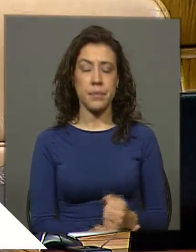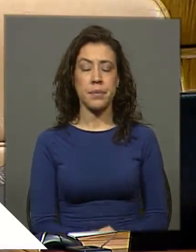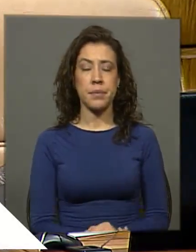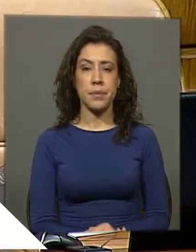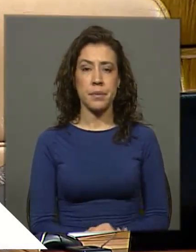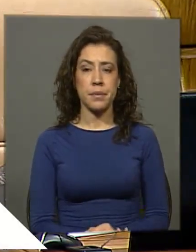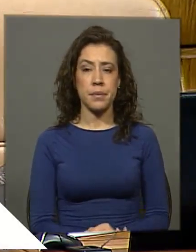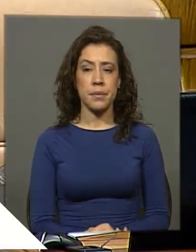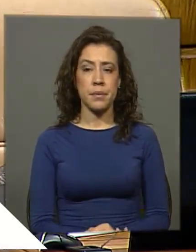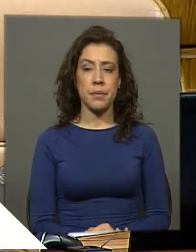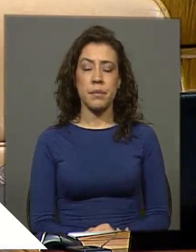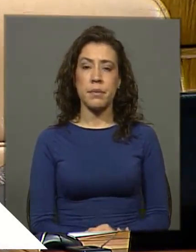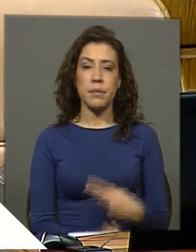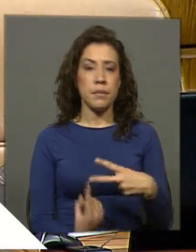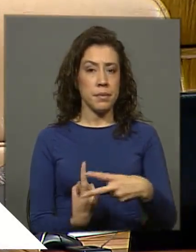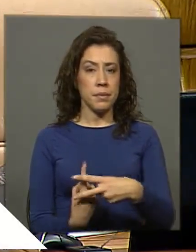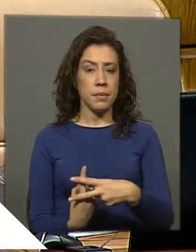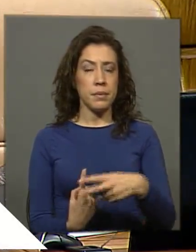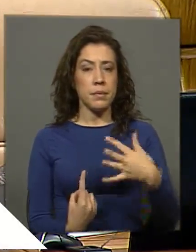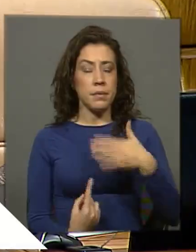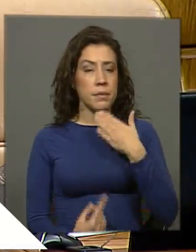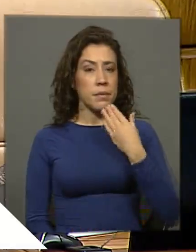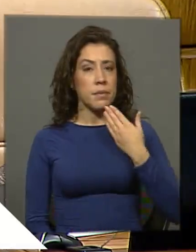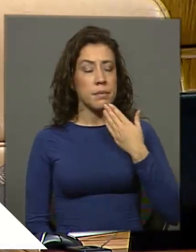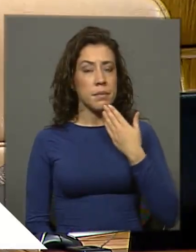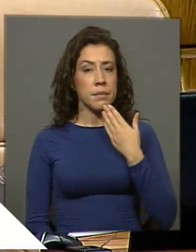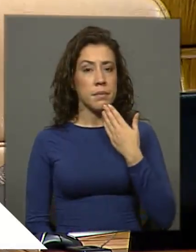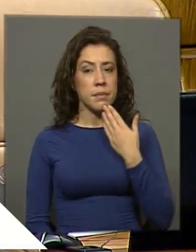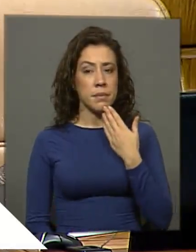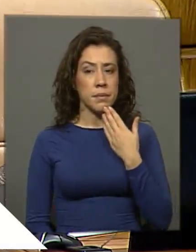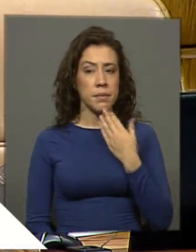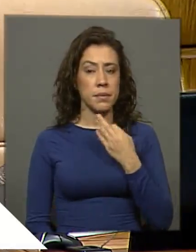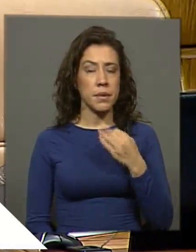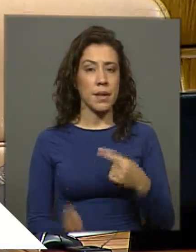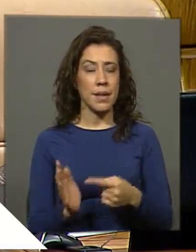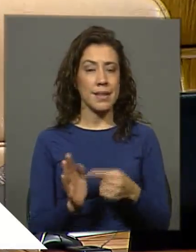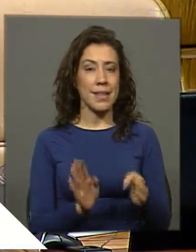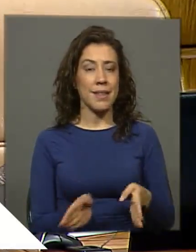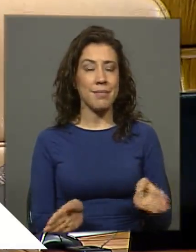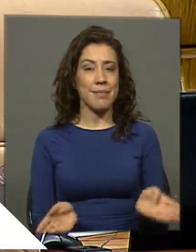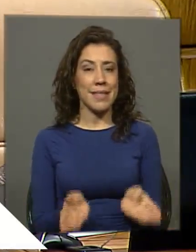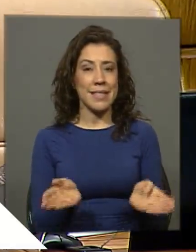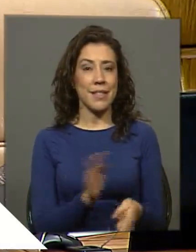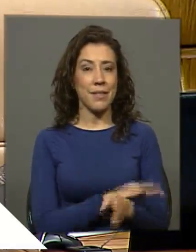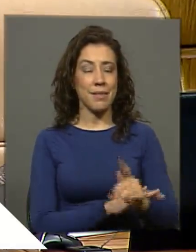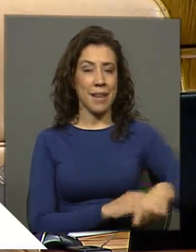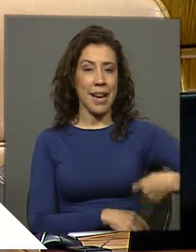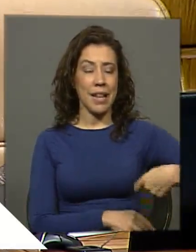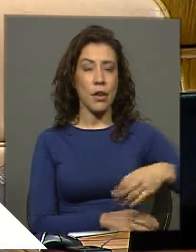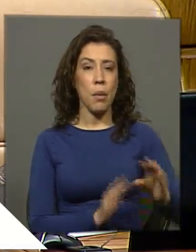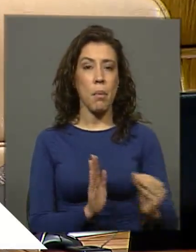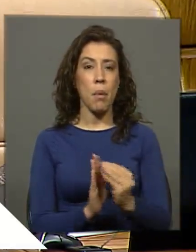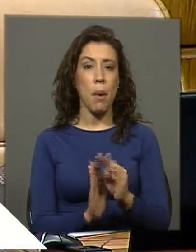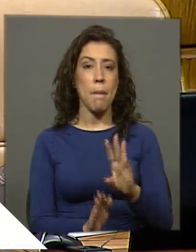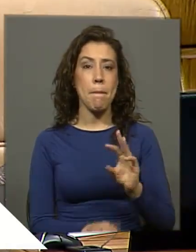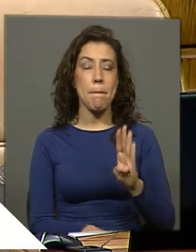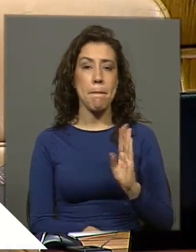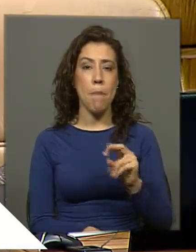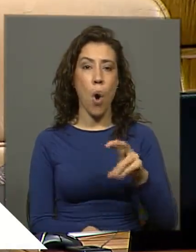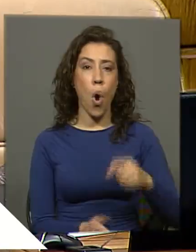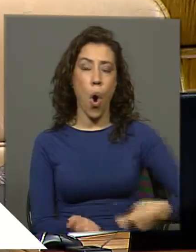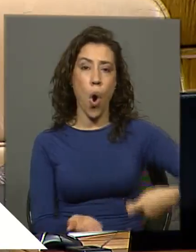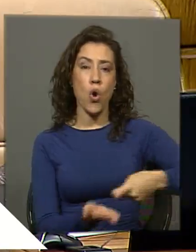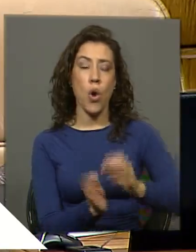la democracia cristiana es importante valorar que este incentivo al retiro incorpore bonificaciones adicionales